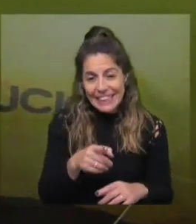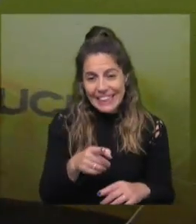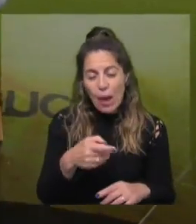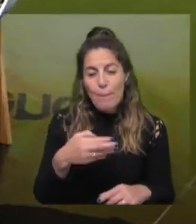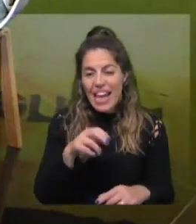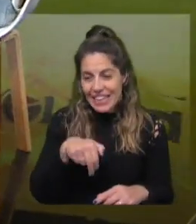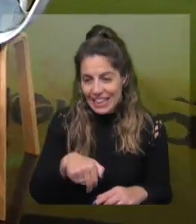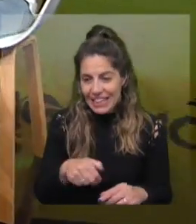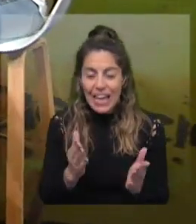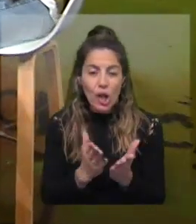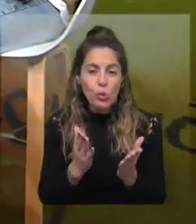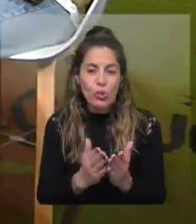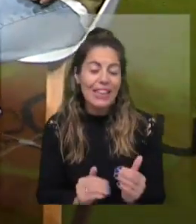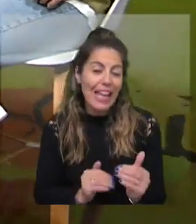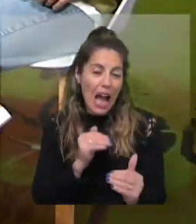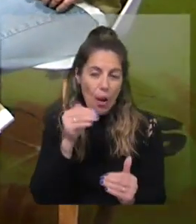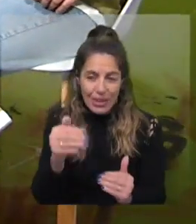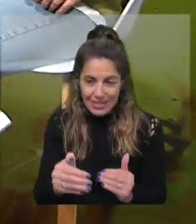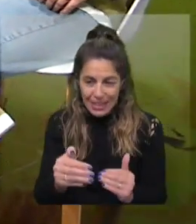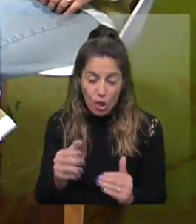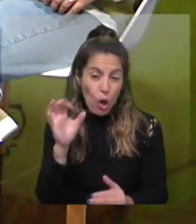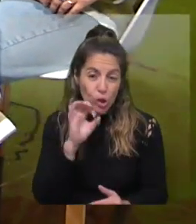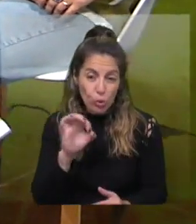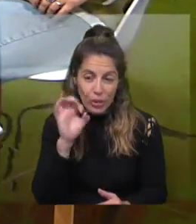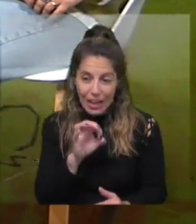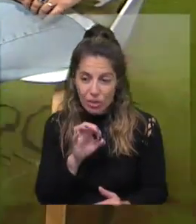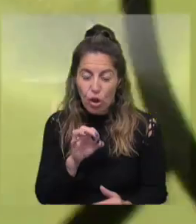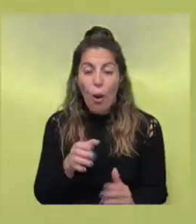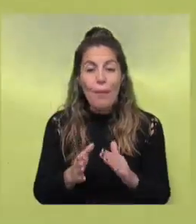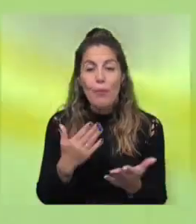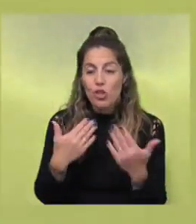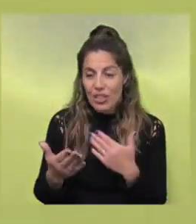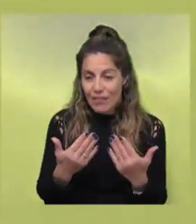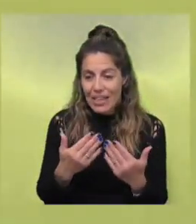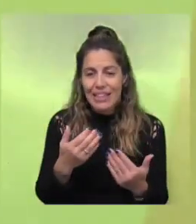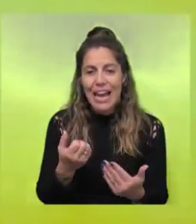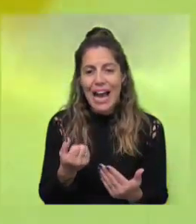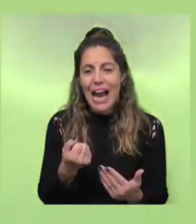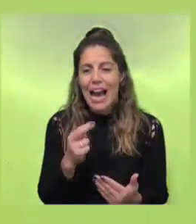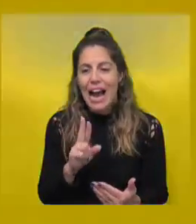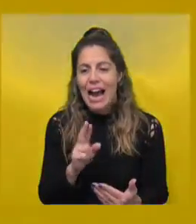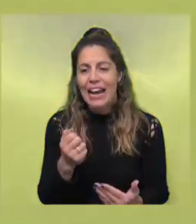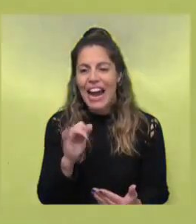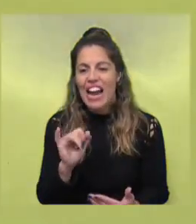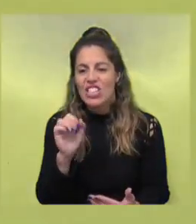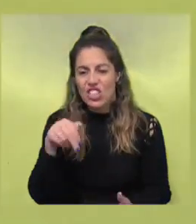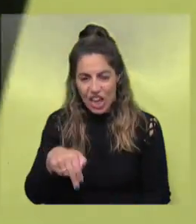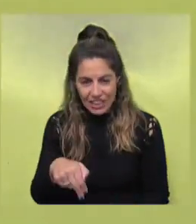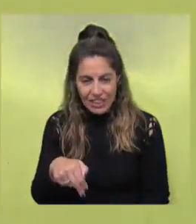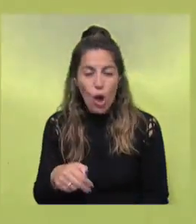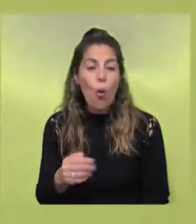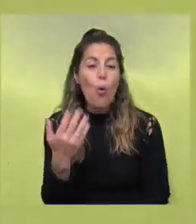de Ingeniería Agroambiental en la UTEC de Durazno. Y vamos a hablar del arrayán, un árbol muy